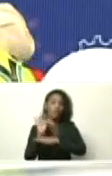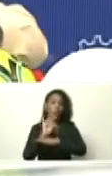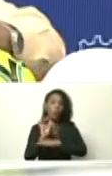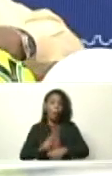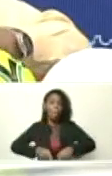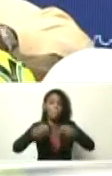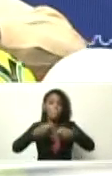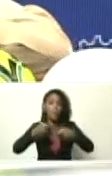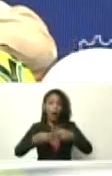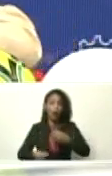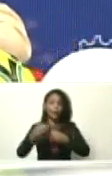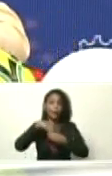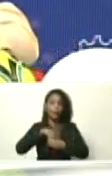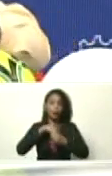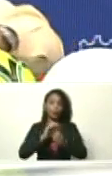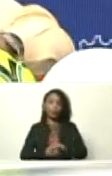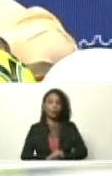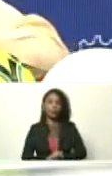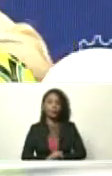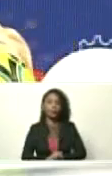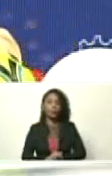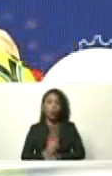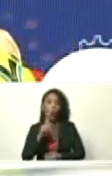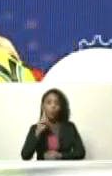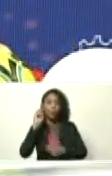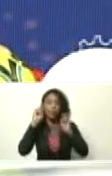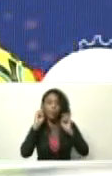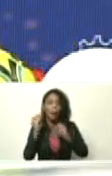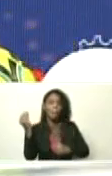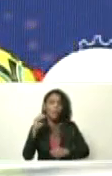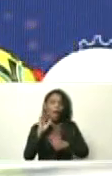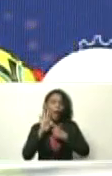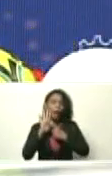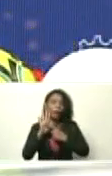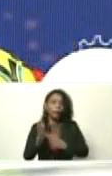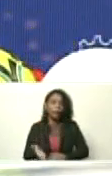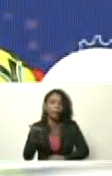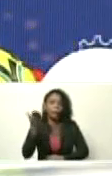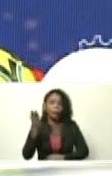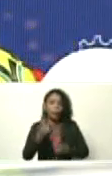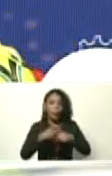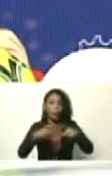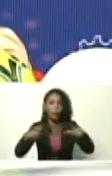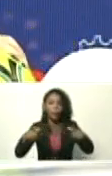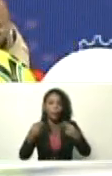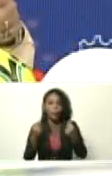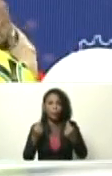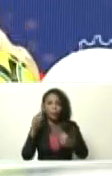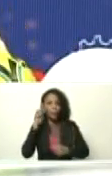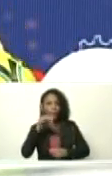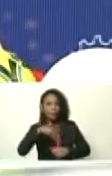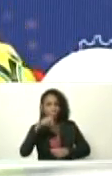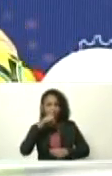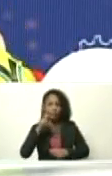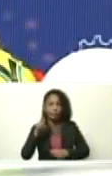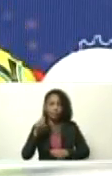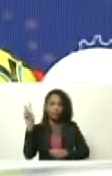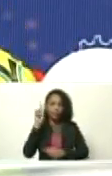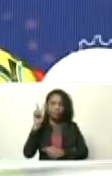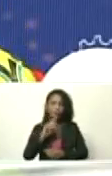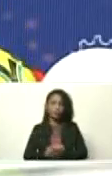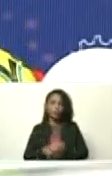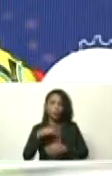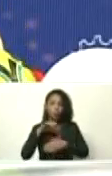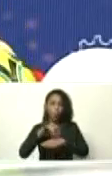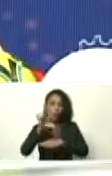mercado interno. Es uno de los indicadores más importantes del crecimiento económico que se vislumbra este año para Venezuela. Lo dejo